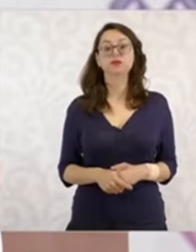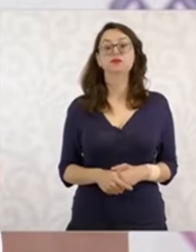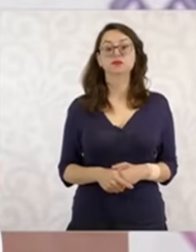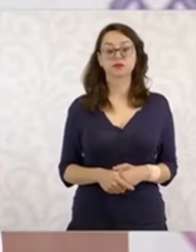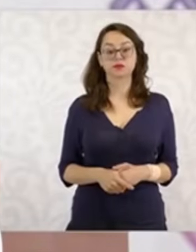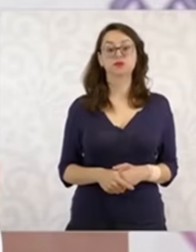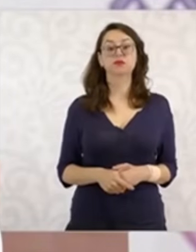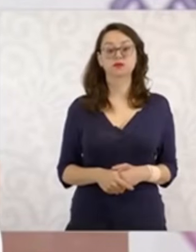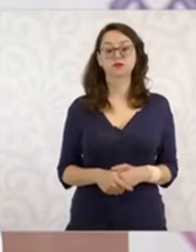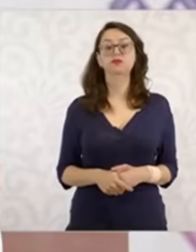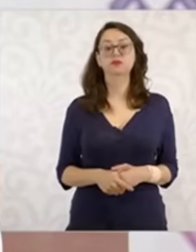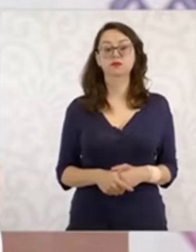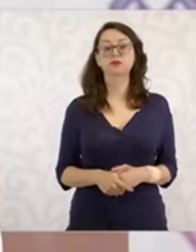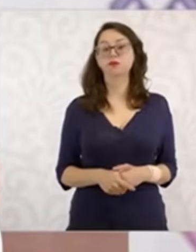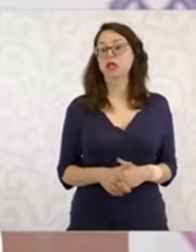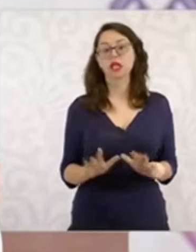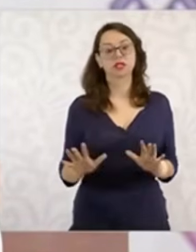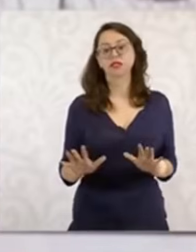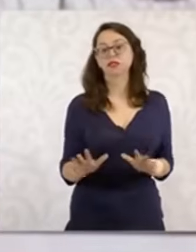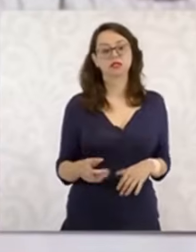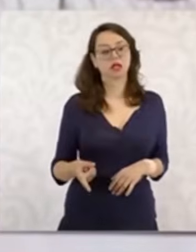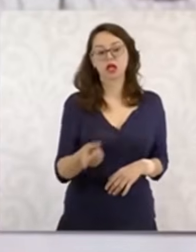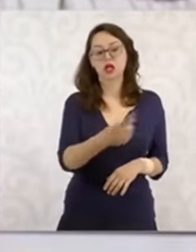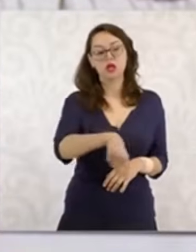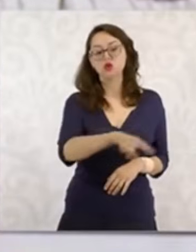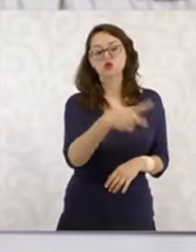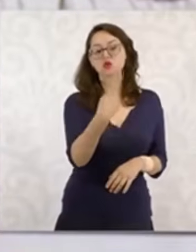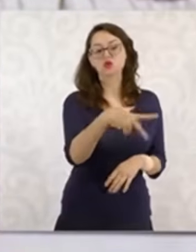sí, porque ahí hay contrato colectivo y ahí hay,